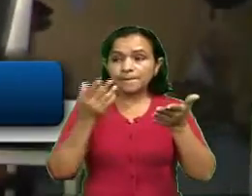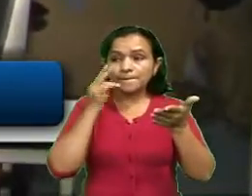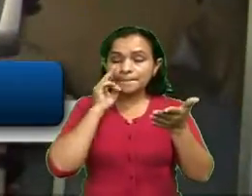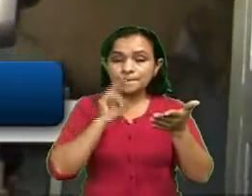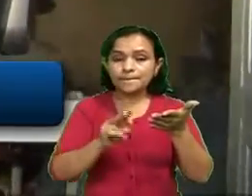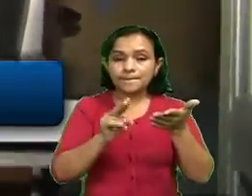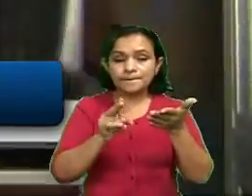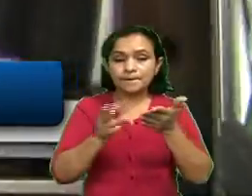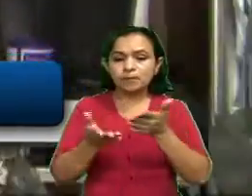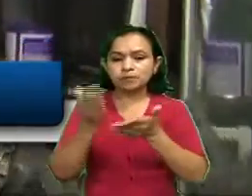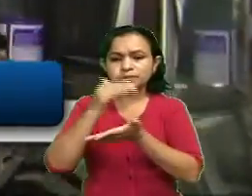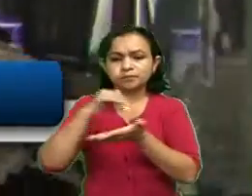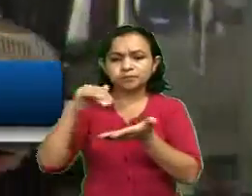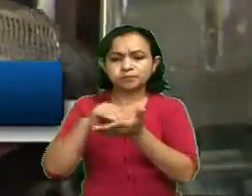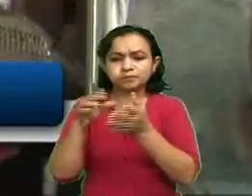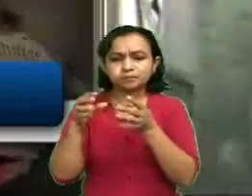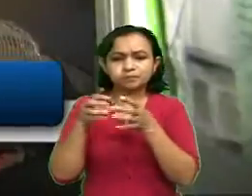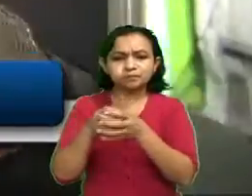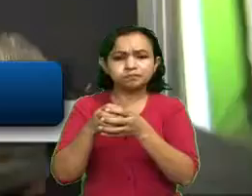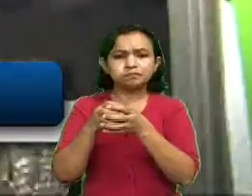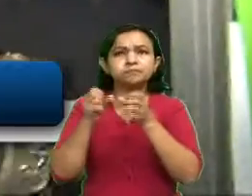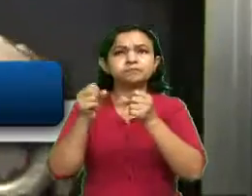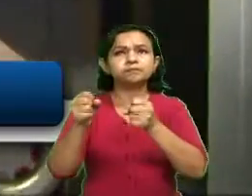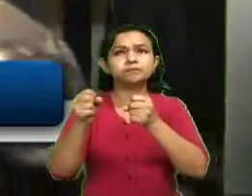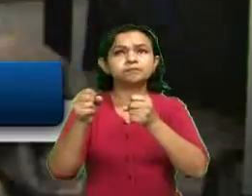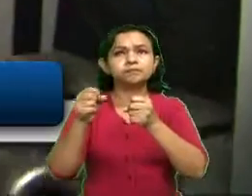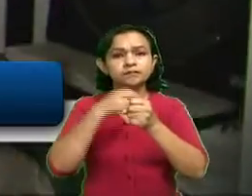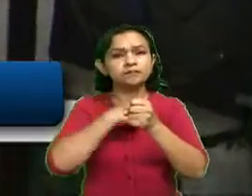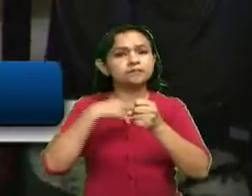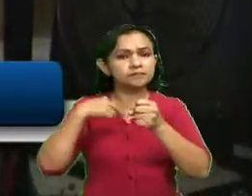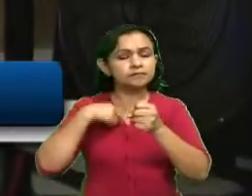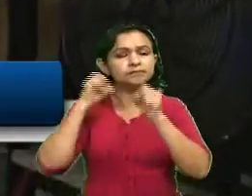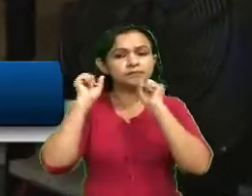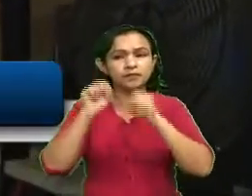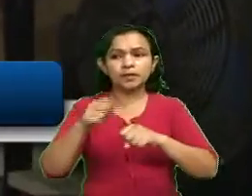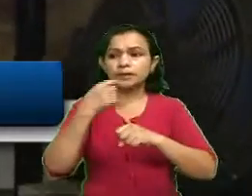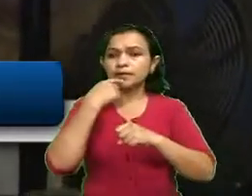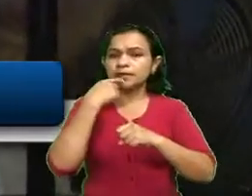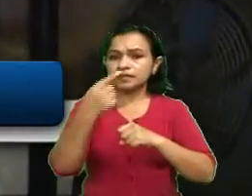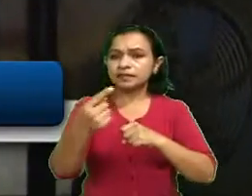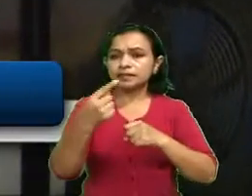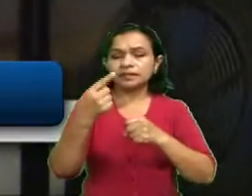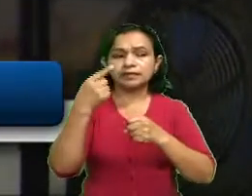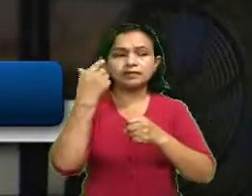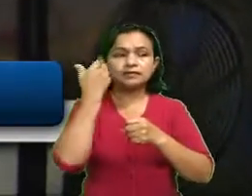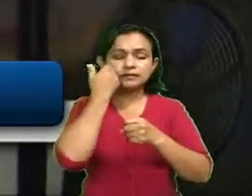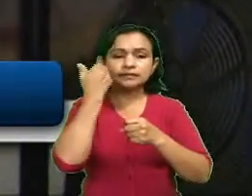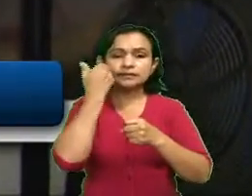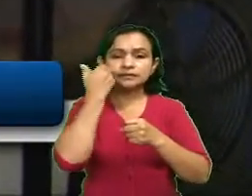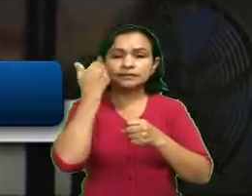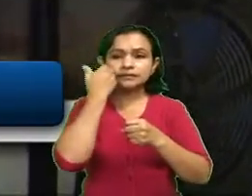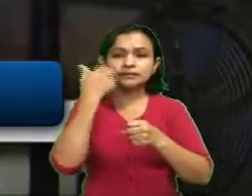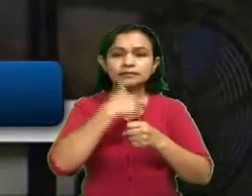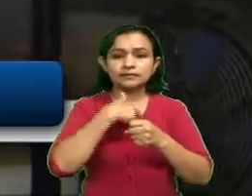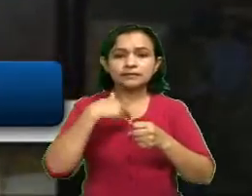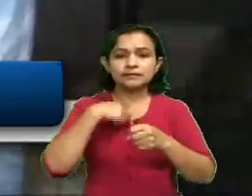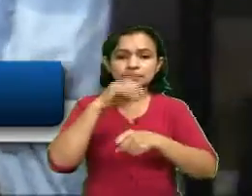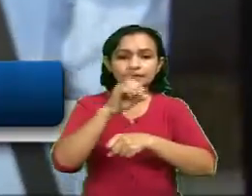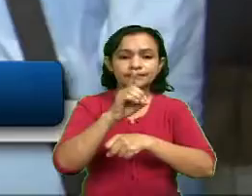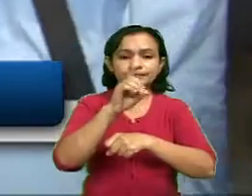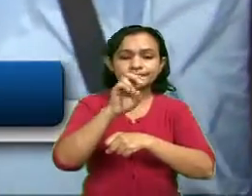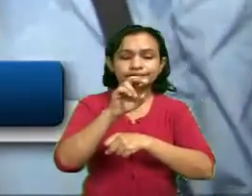un hematocrito concentrado, un hematocrito elevado, nosotros podemos decir que este paciente está cursando con dengue. ¿Tiene